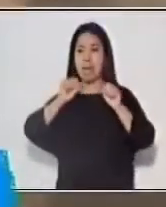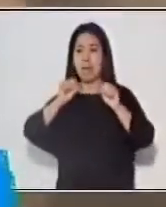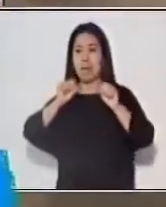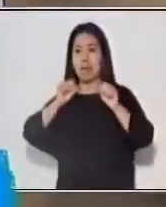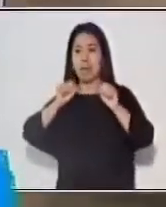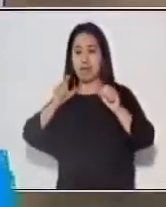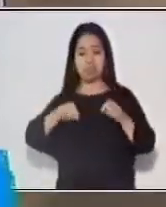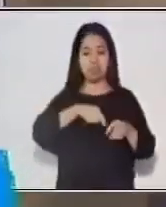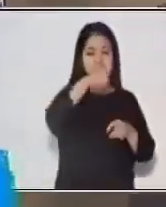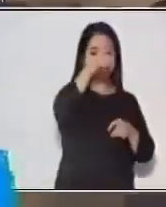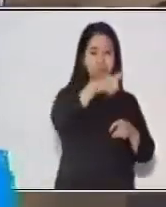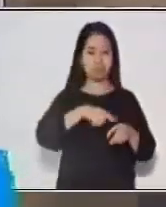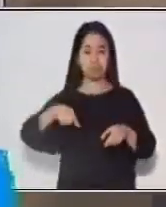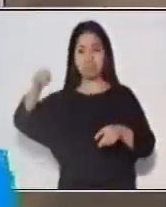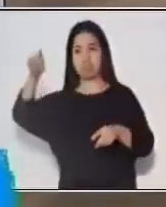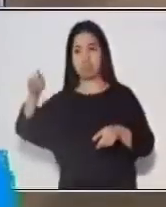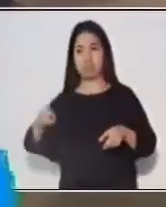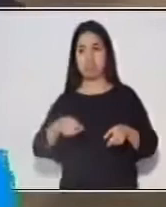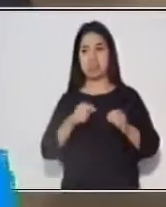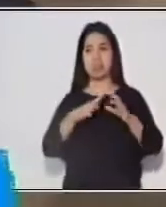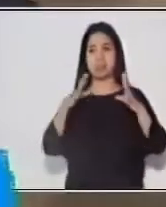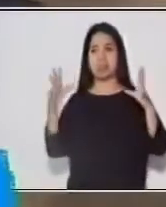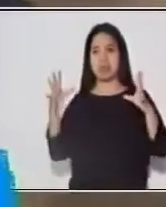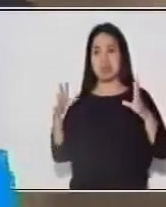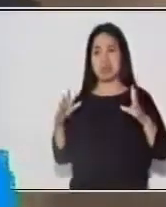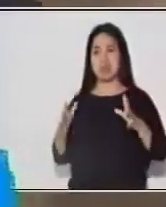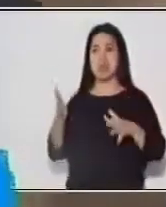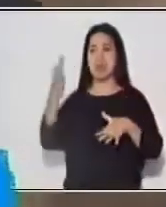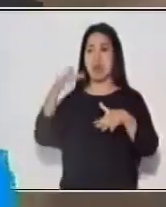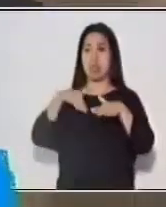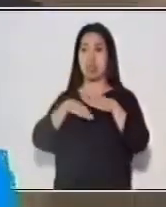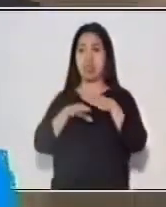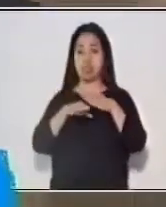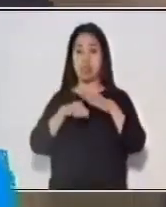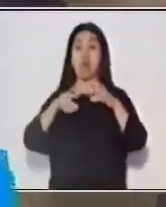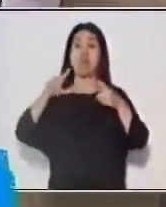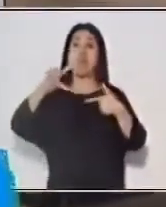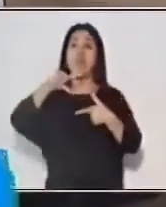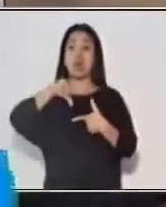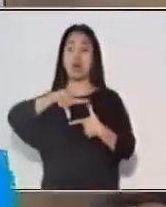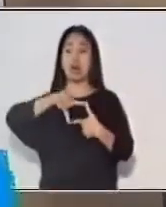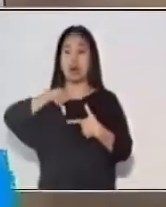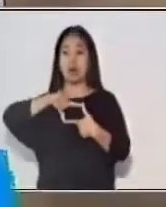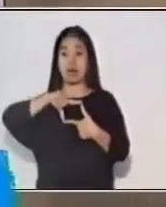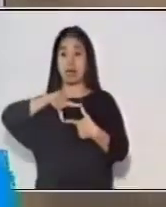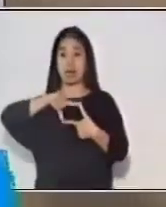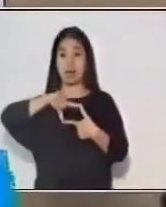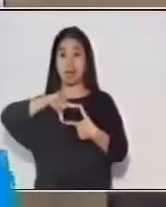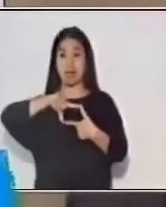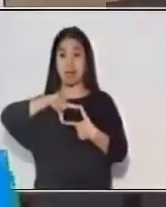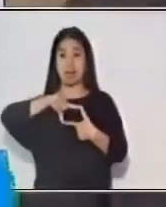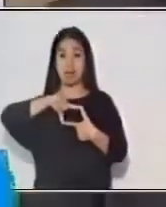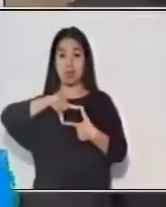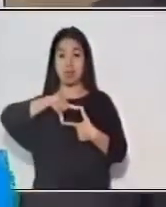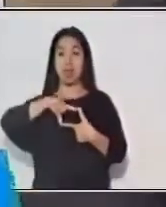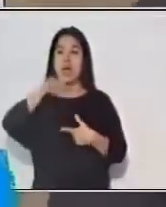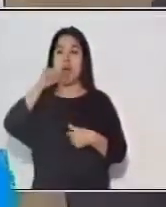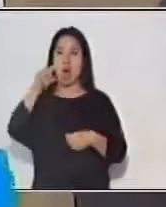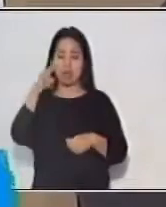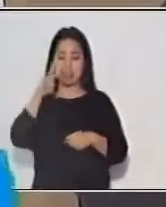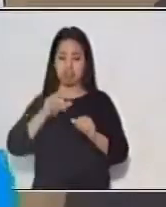trazar la elipse de mayor tamaño dentro de un rectángulo. Bien, ahora vamos a